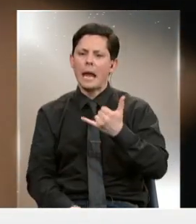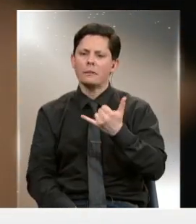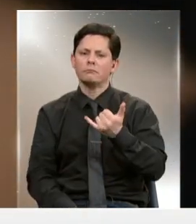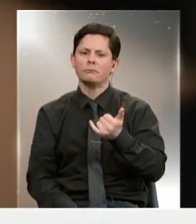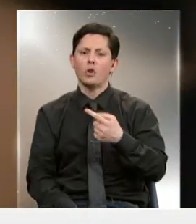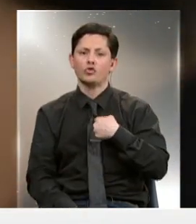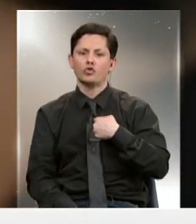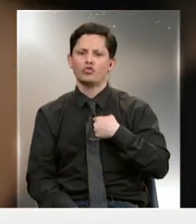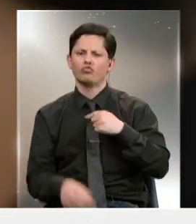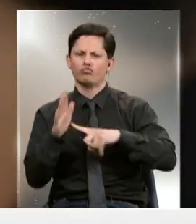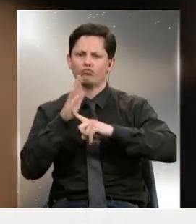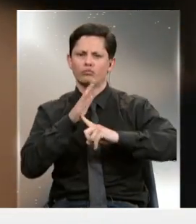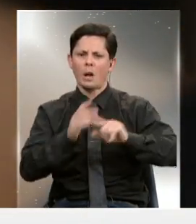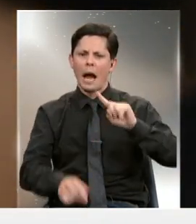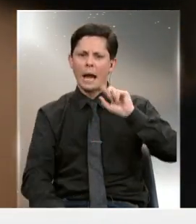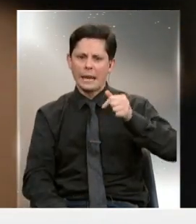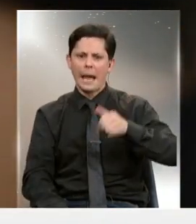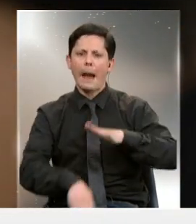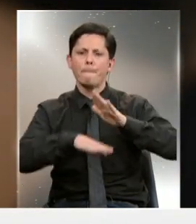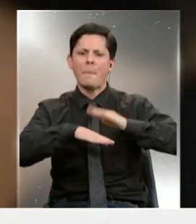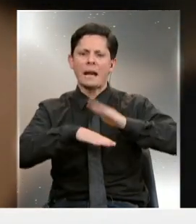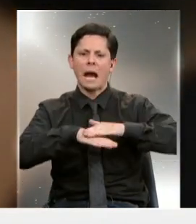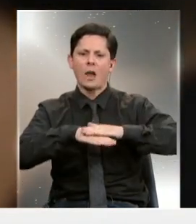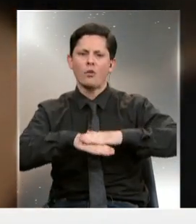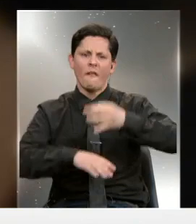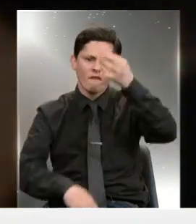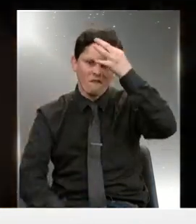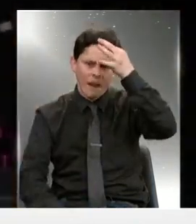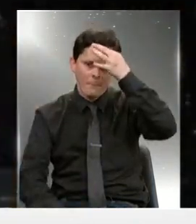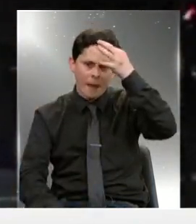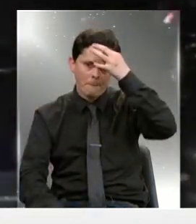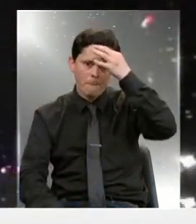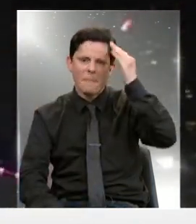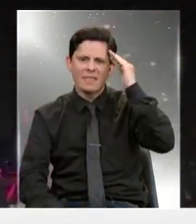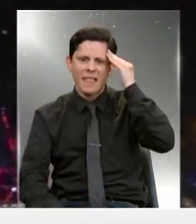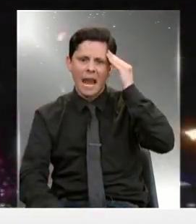soy un musulmán estricto, pero es pecado y es una enfermedad mental.